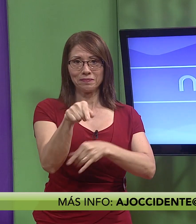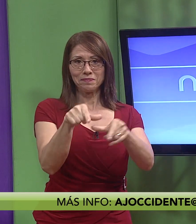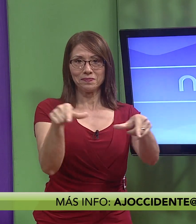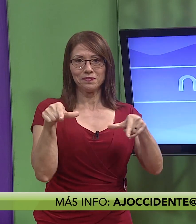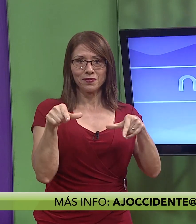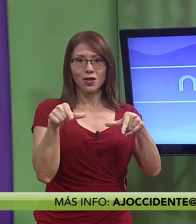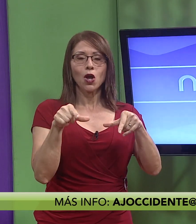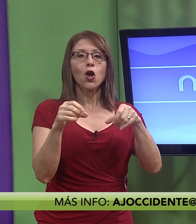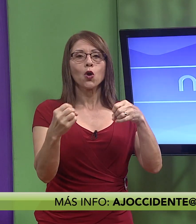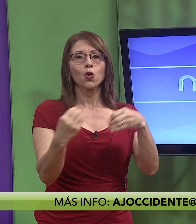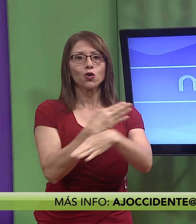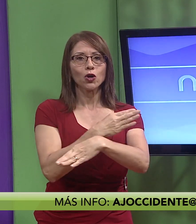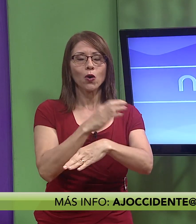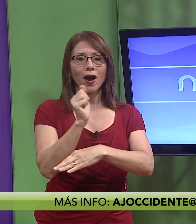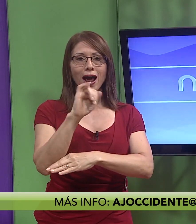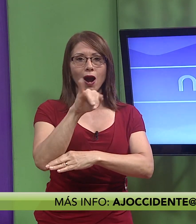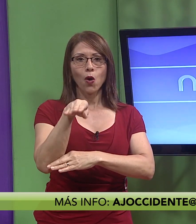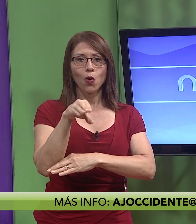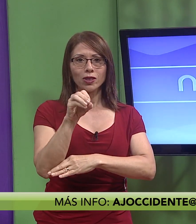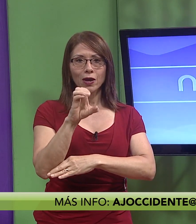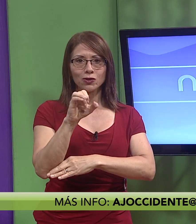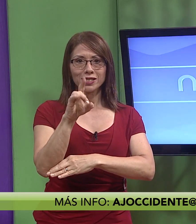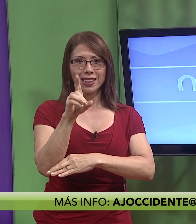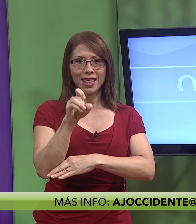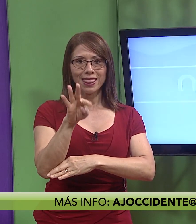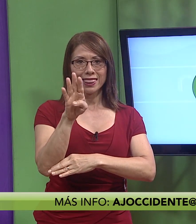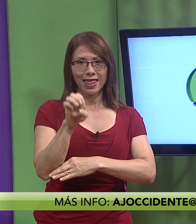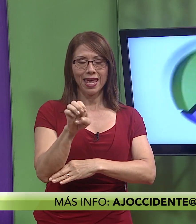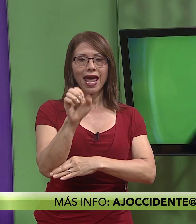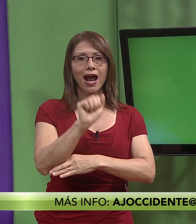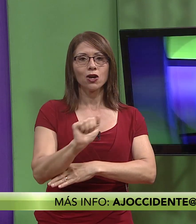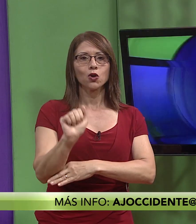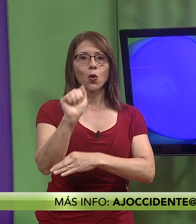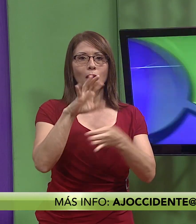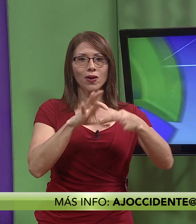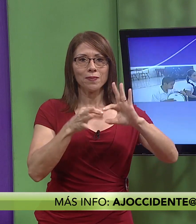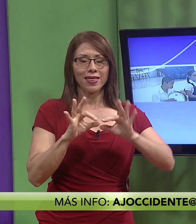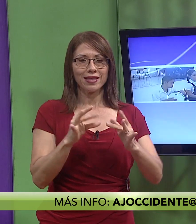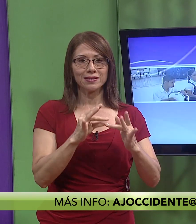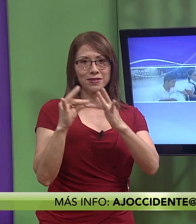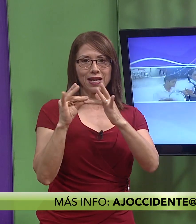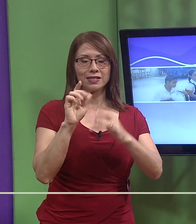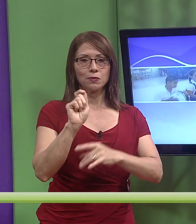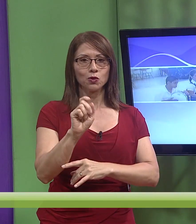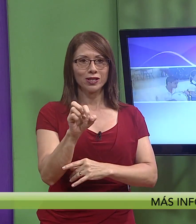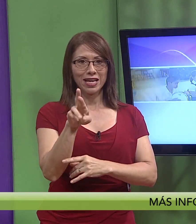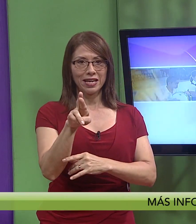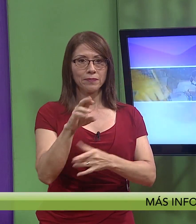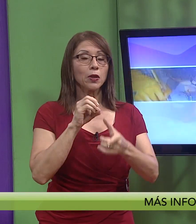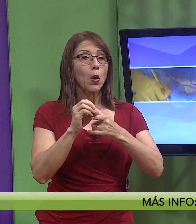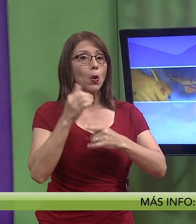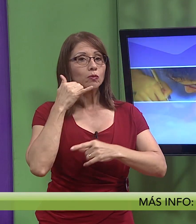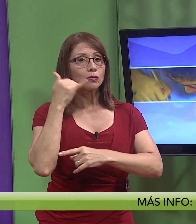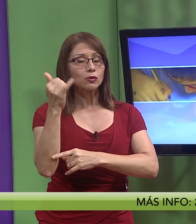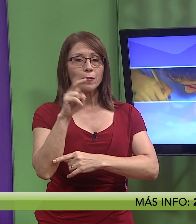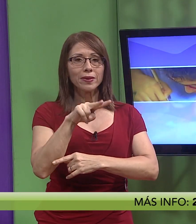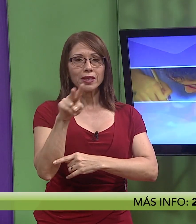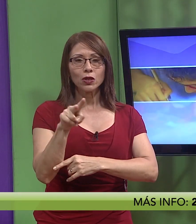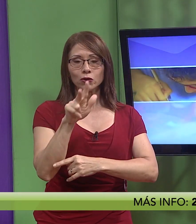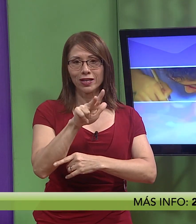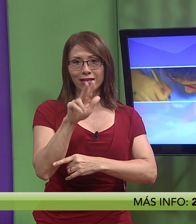Al correo AJOccidente Arroba Olimpiadasespeciales.cr O al teléfono